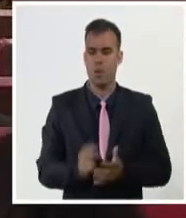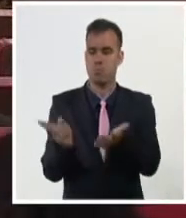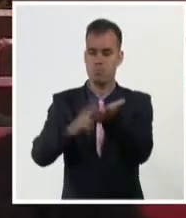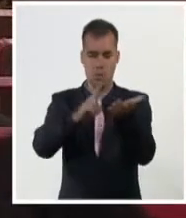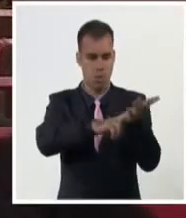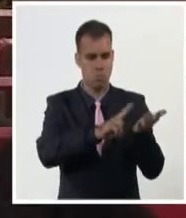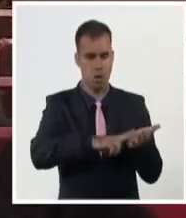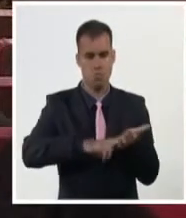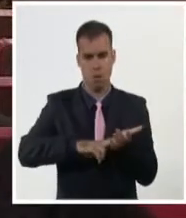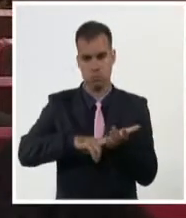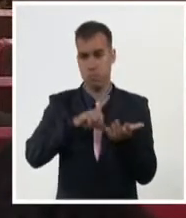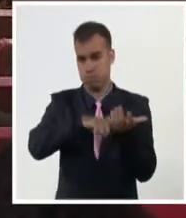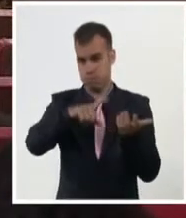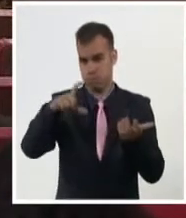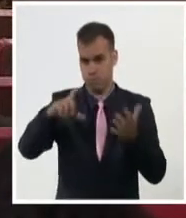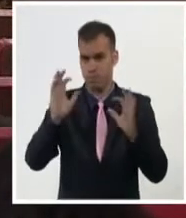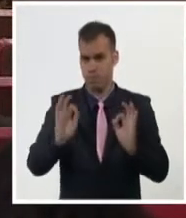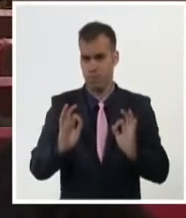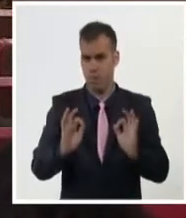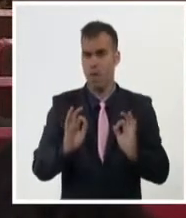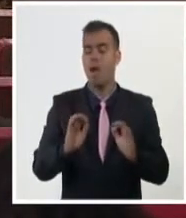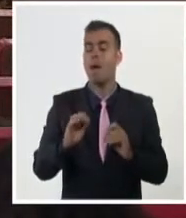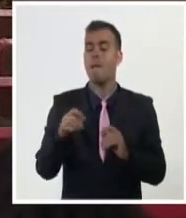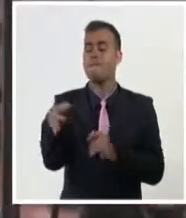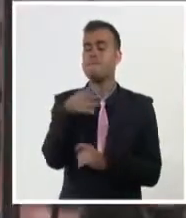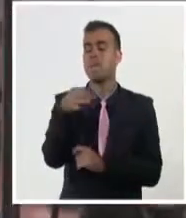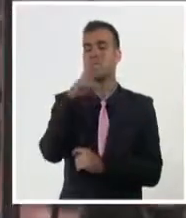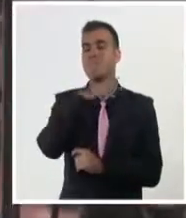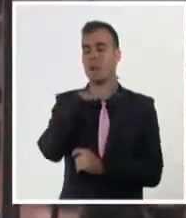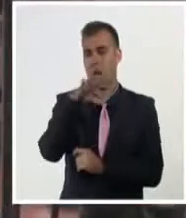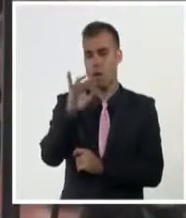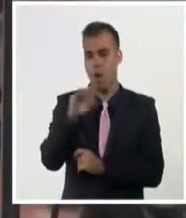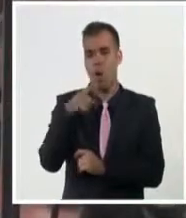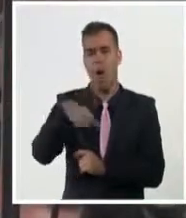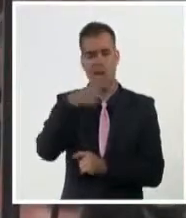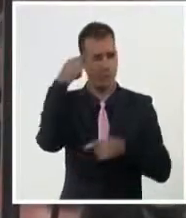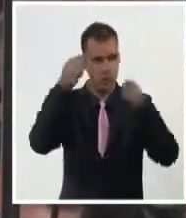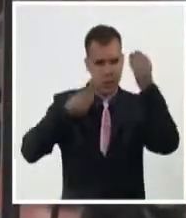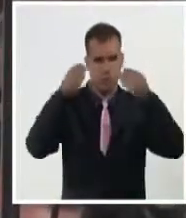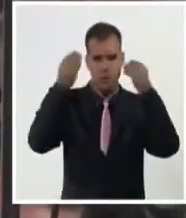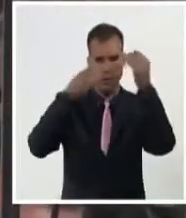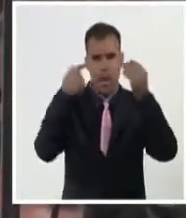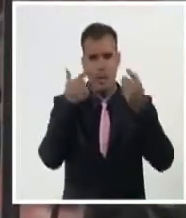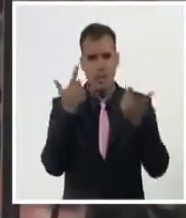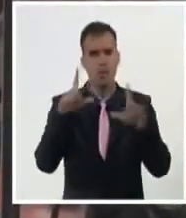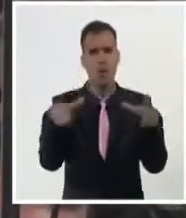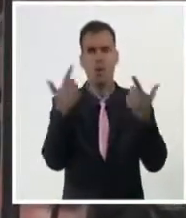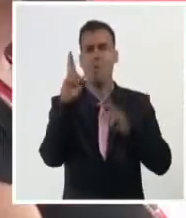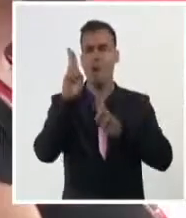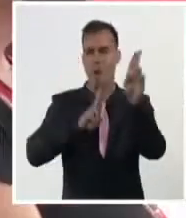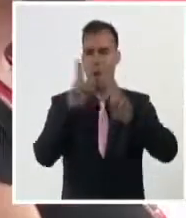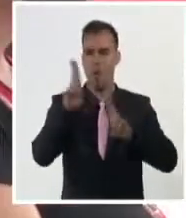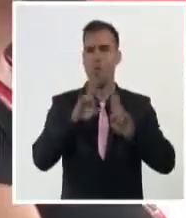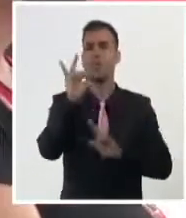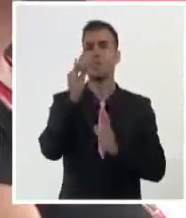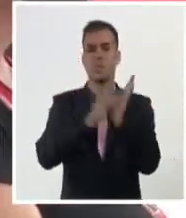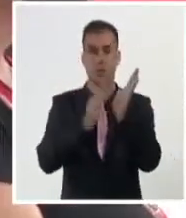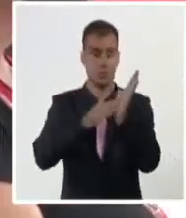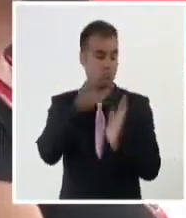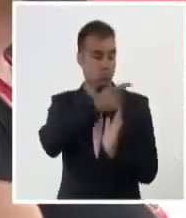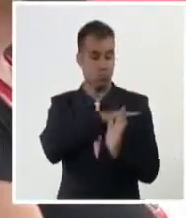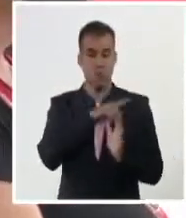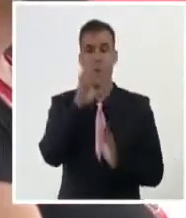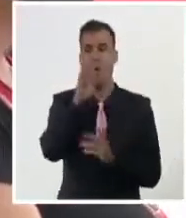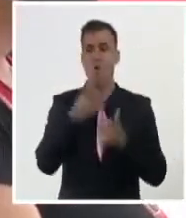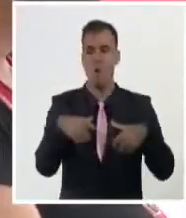del capitalino municipio del Cerro examinaron, en su asamblea de balance, el cumplimiento de lo acordado hace 7 meses en el octavo congreso